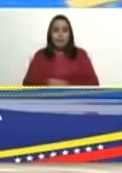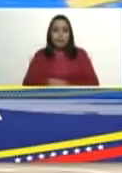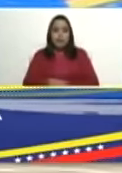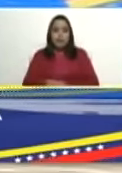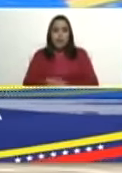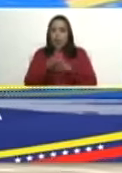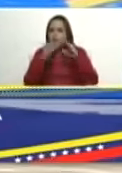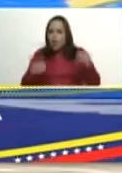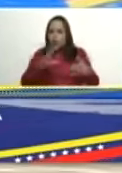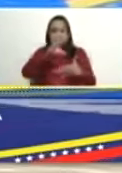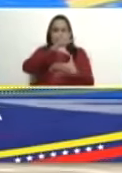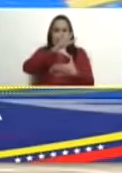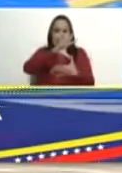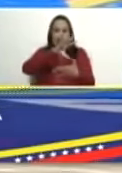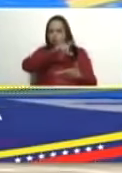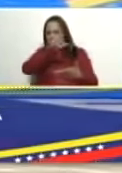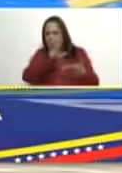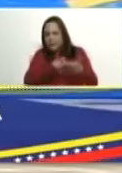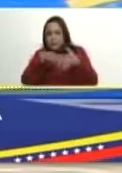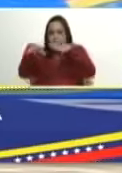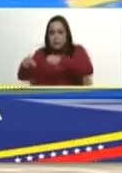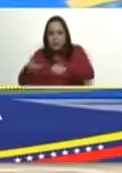todo un continente.